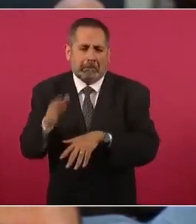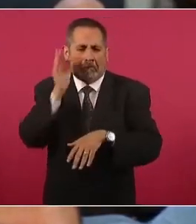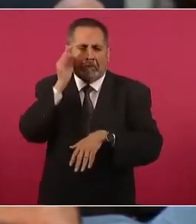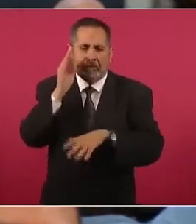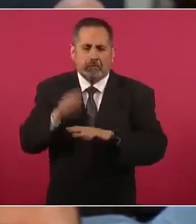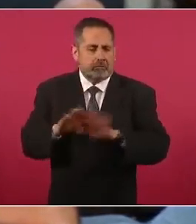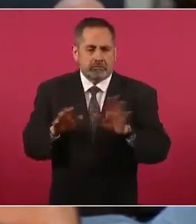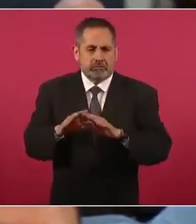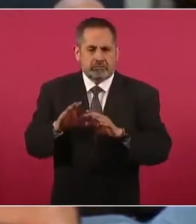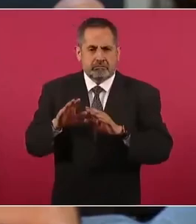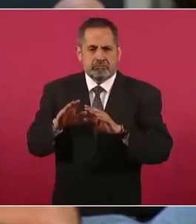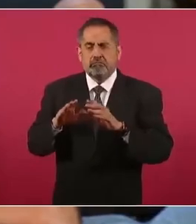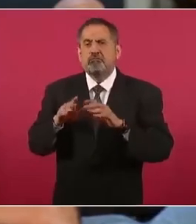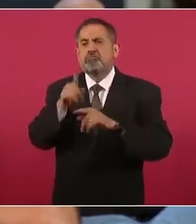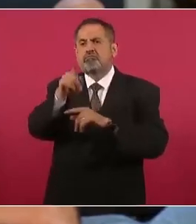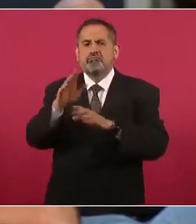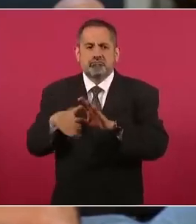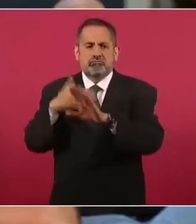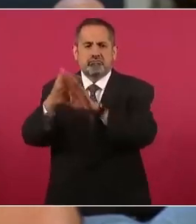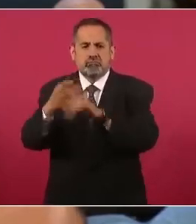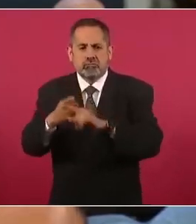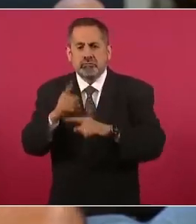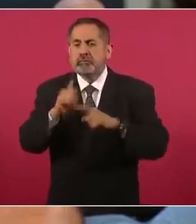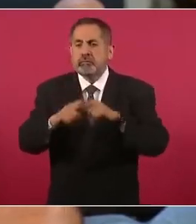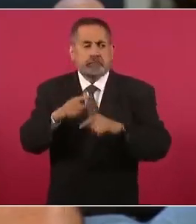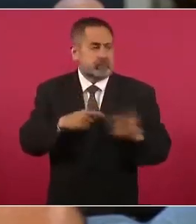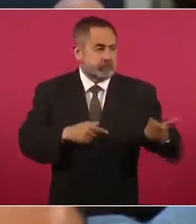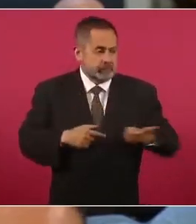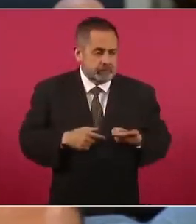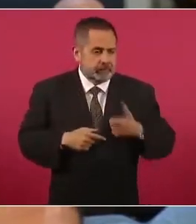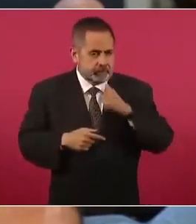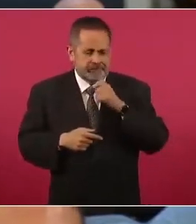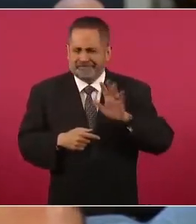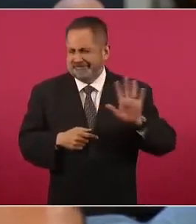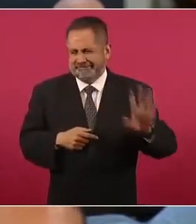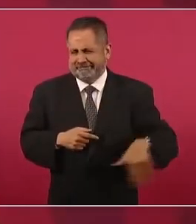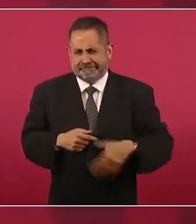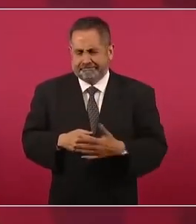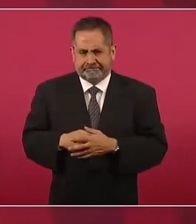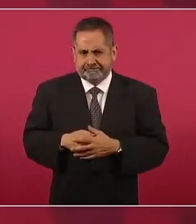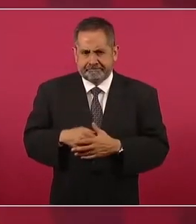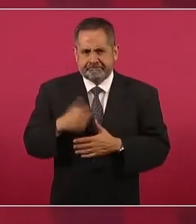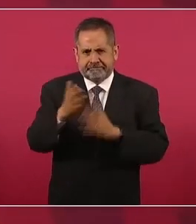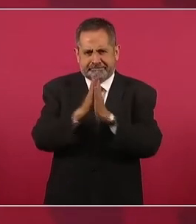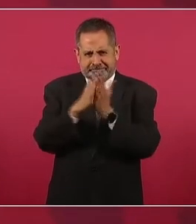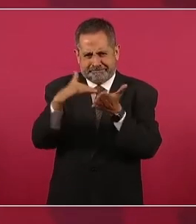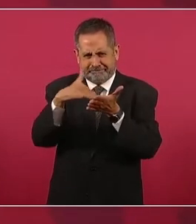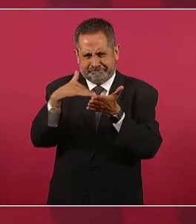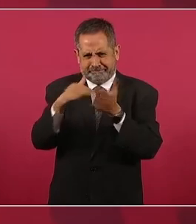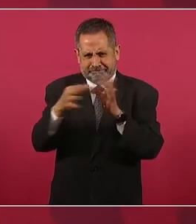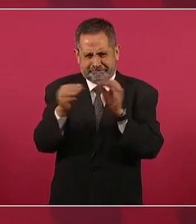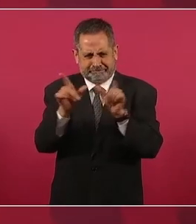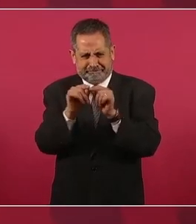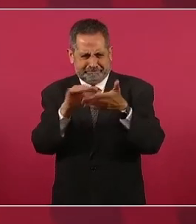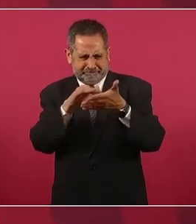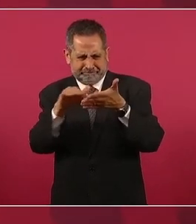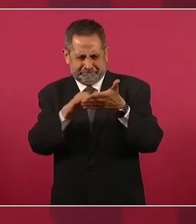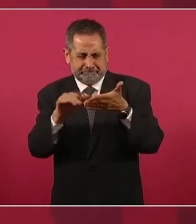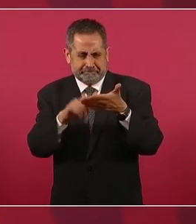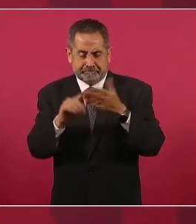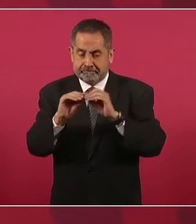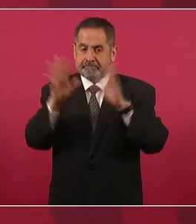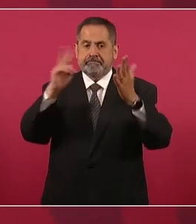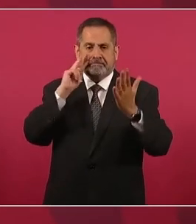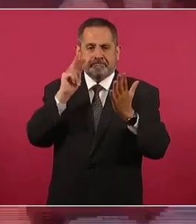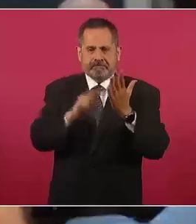lo criticamos nos dicen que ya nos llegaron al precio. Pero si me permite leerle una parte de esto que me parece